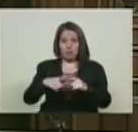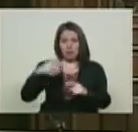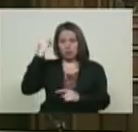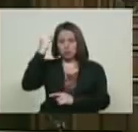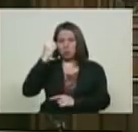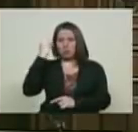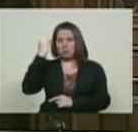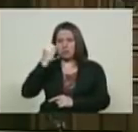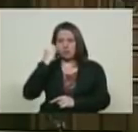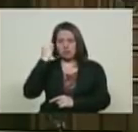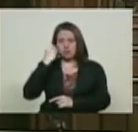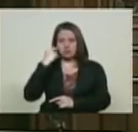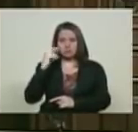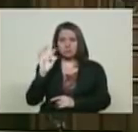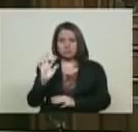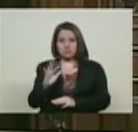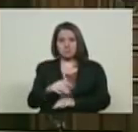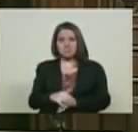tenido